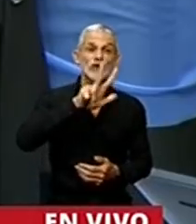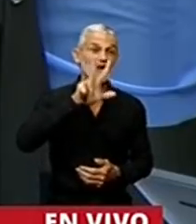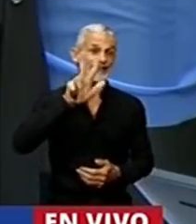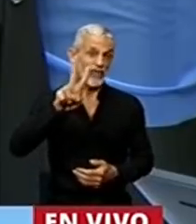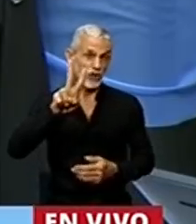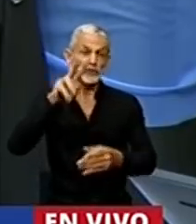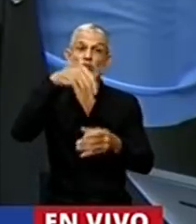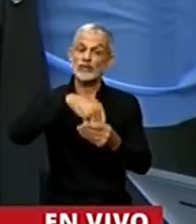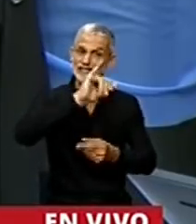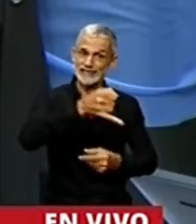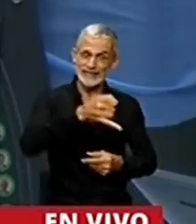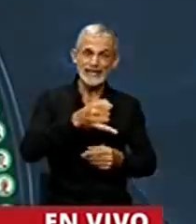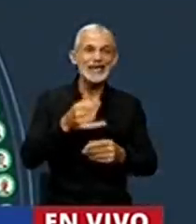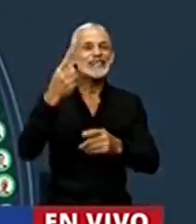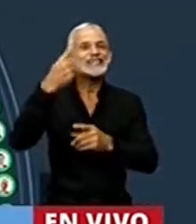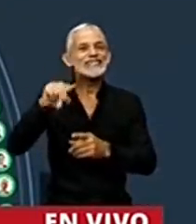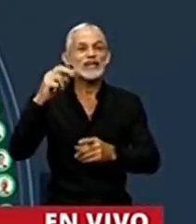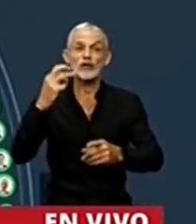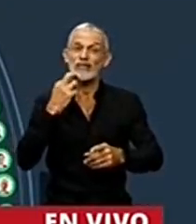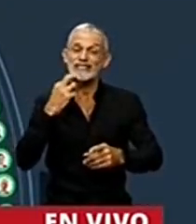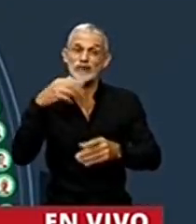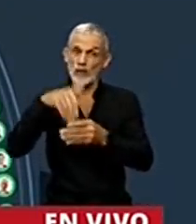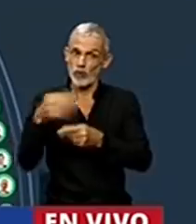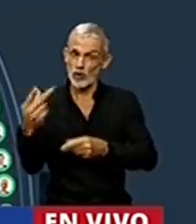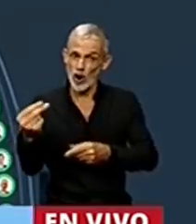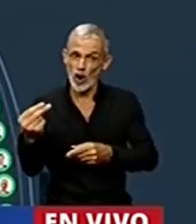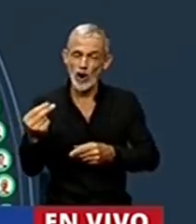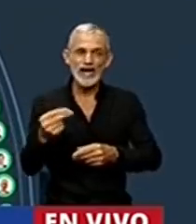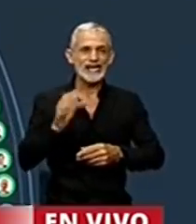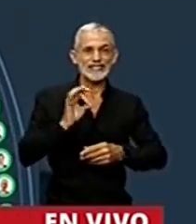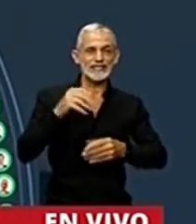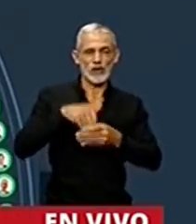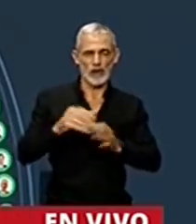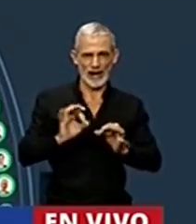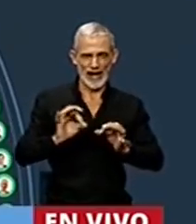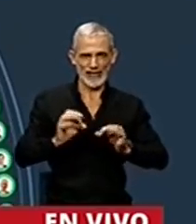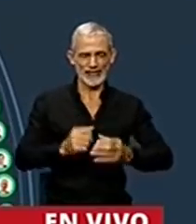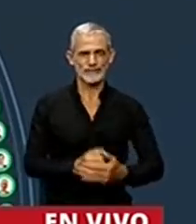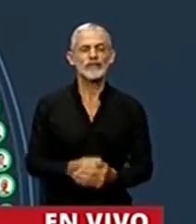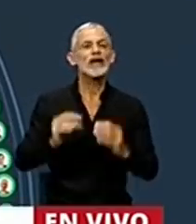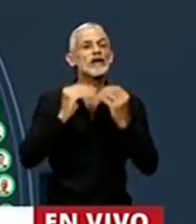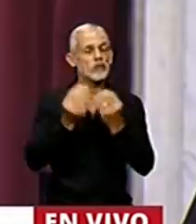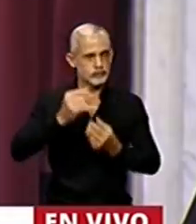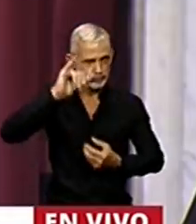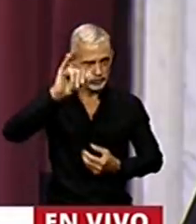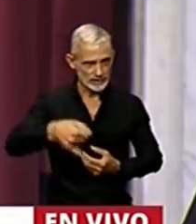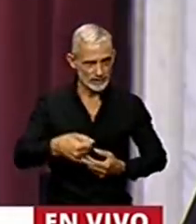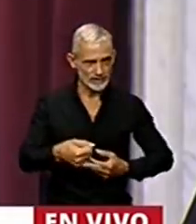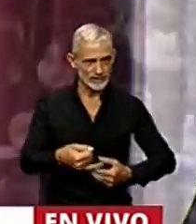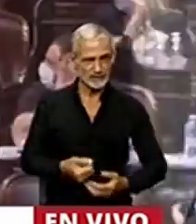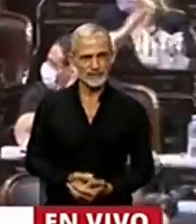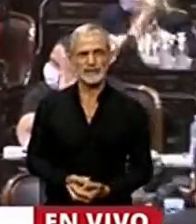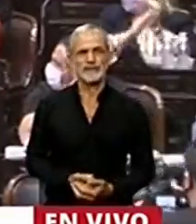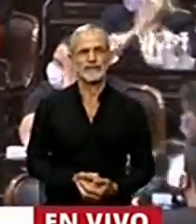132 afirmativos, 119 negativos, 0 abstenciones. Resulta